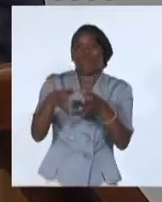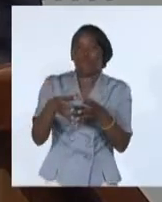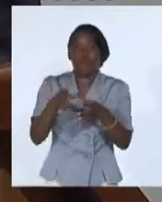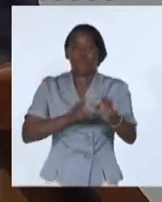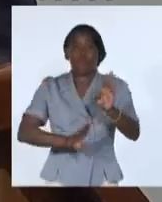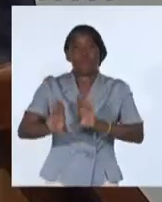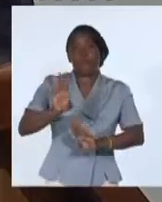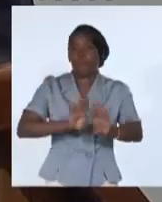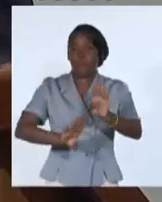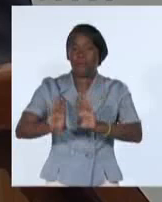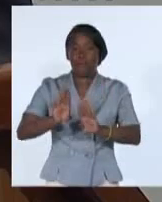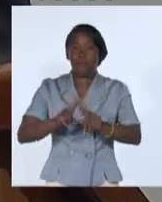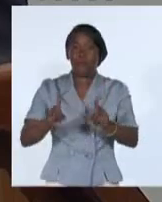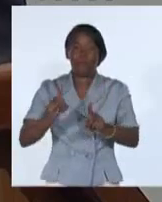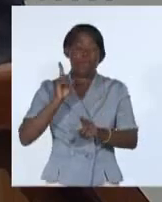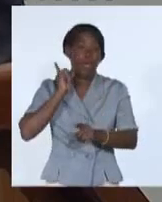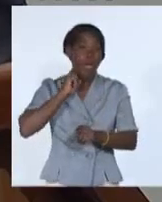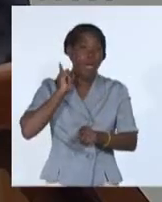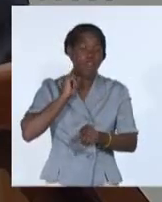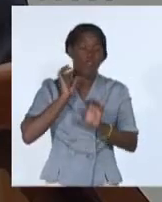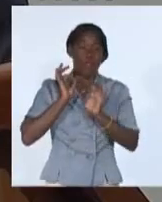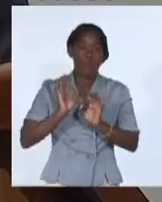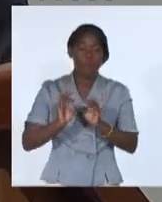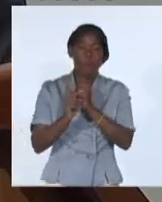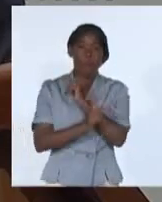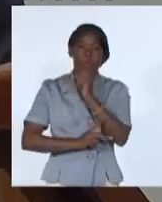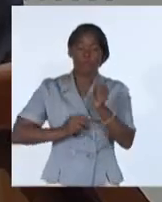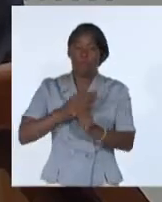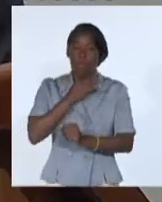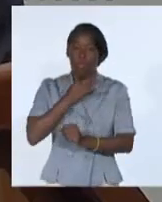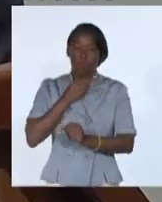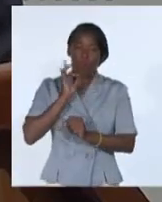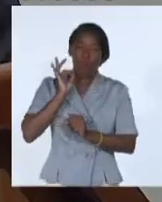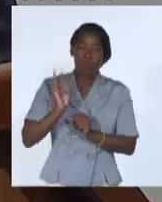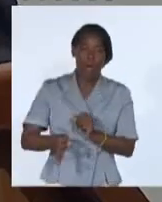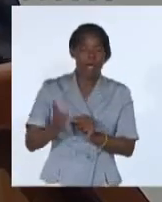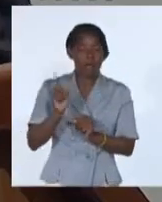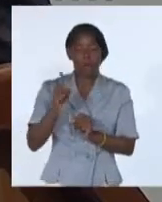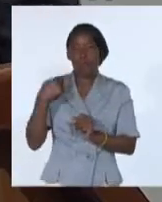siglos, y apoyen un sistema que sea bueno para toda la